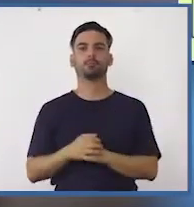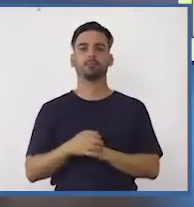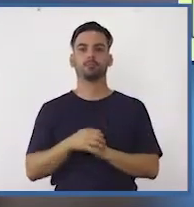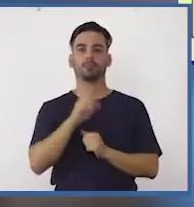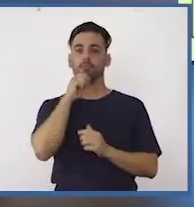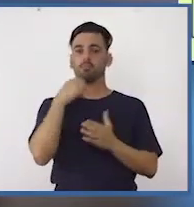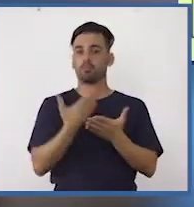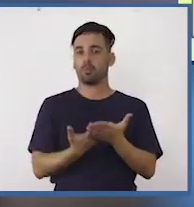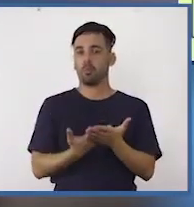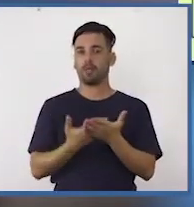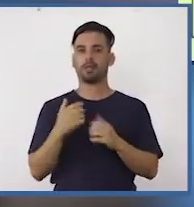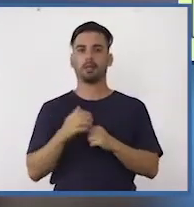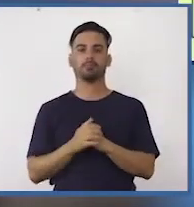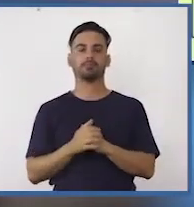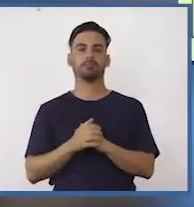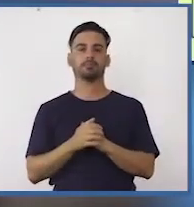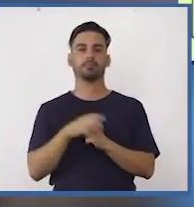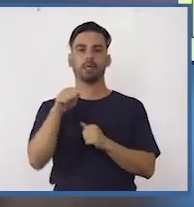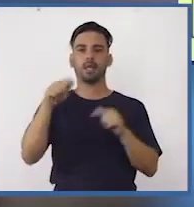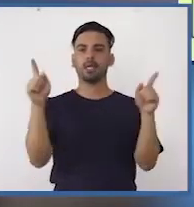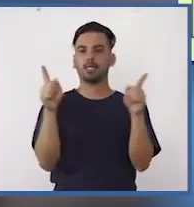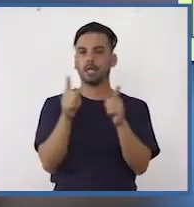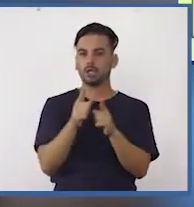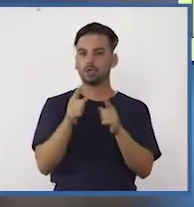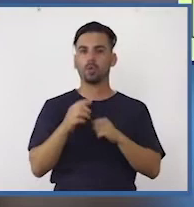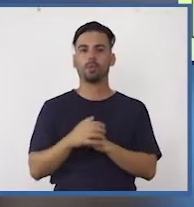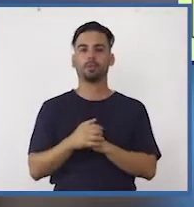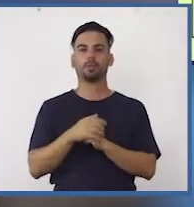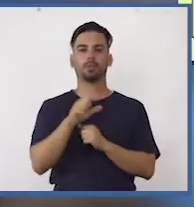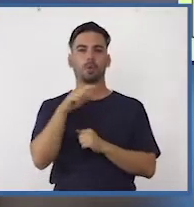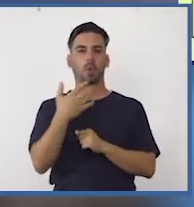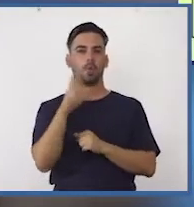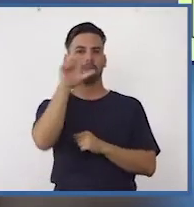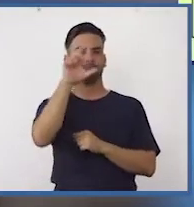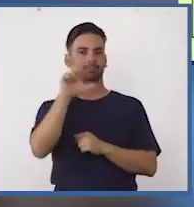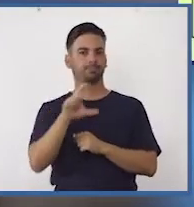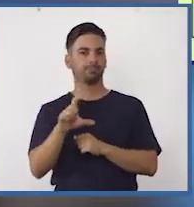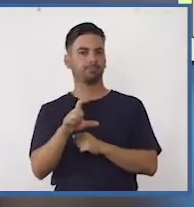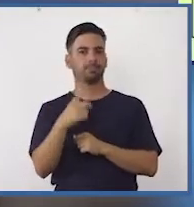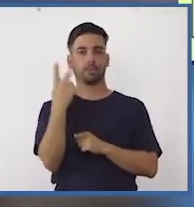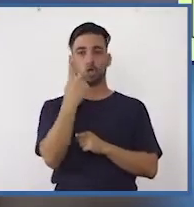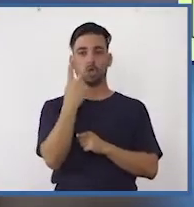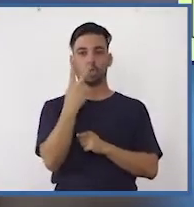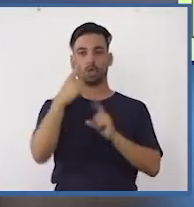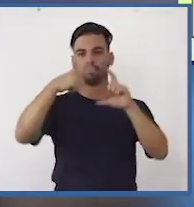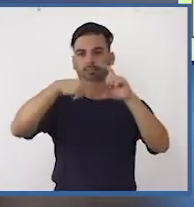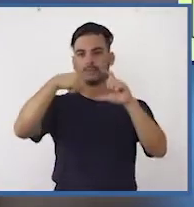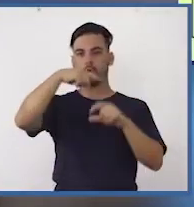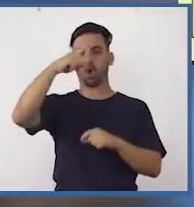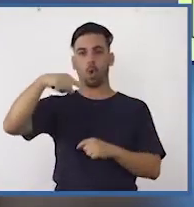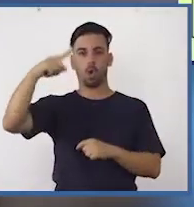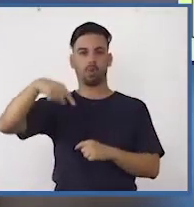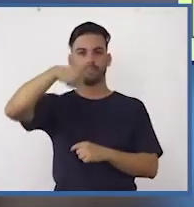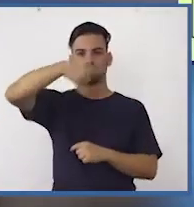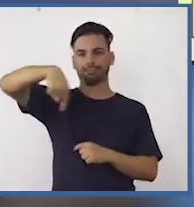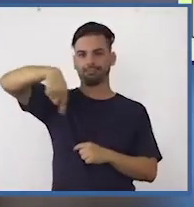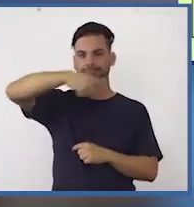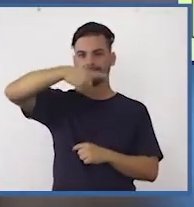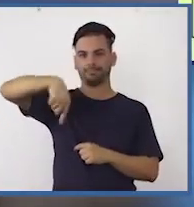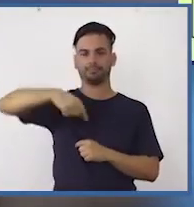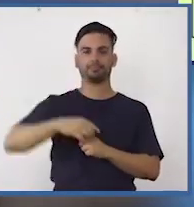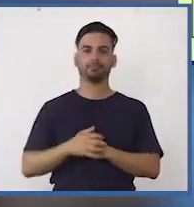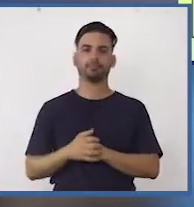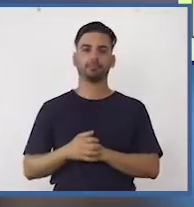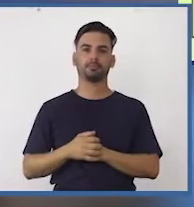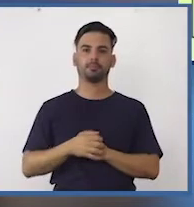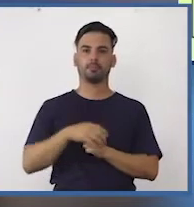amplitud. Cuando estoy hablando de la onda, voy a hablar de la longitud de onda, de la velocidad, pero también hablo de quién, del periodo, de la